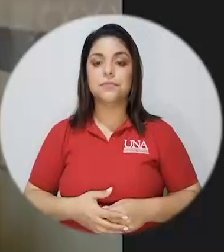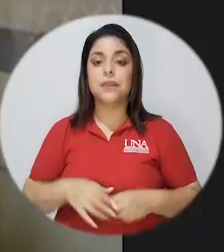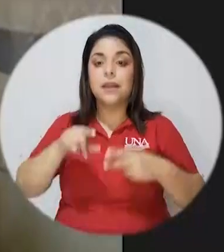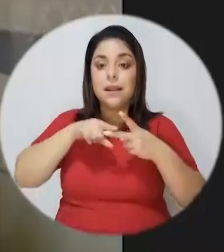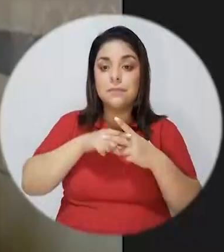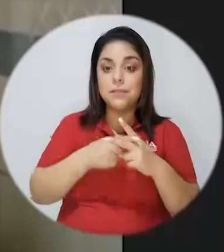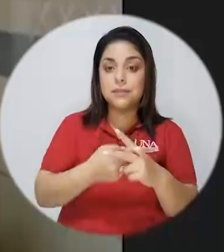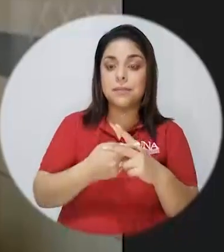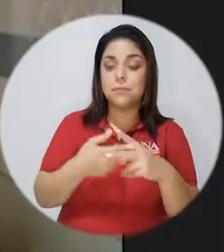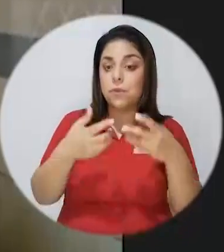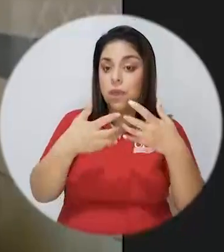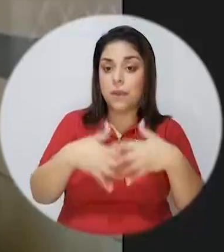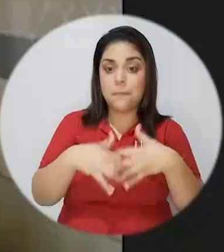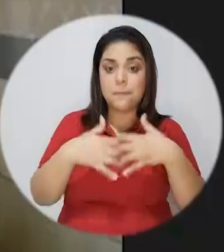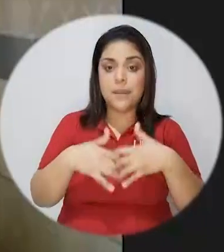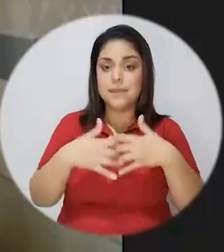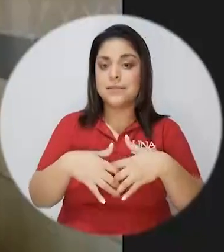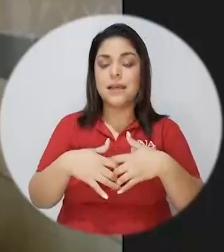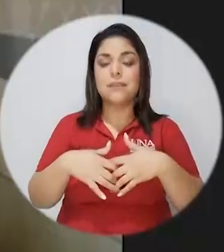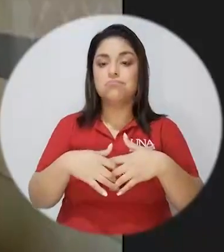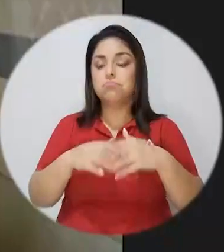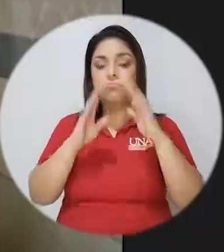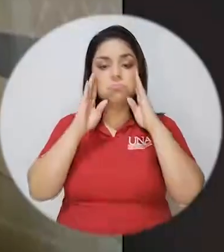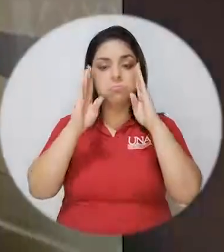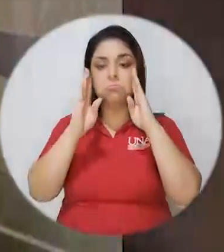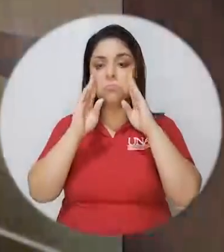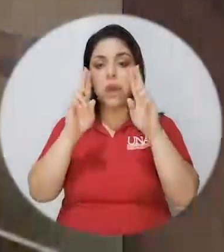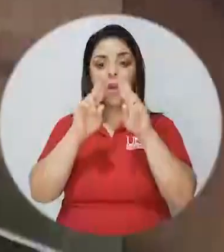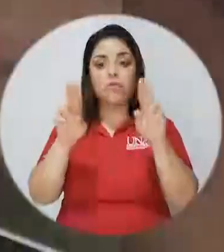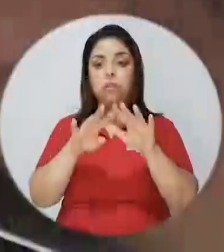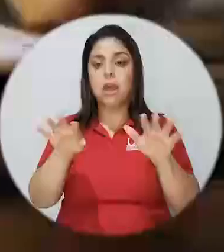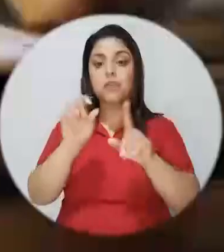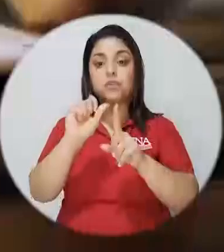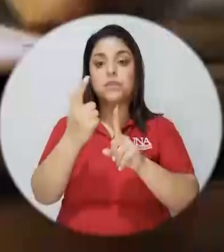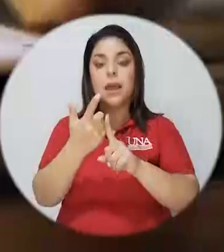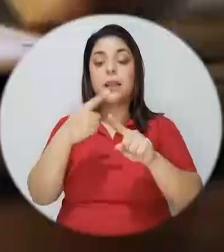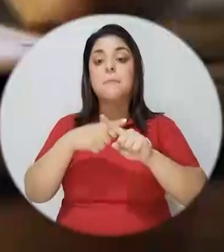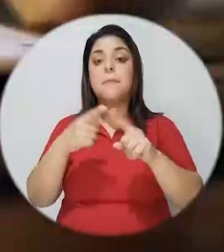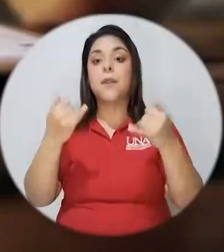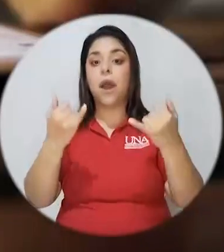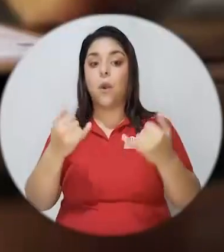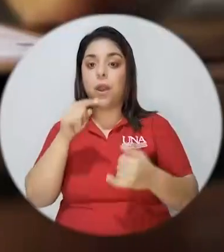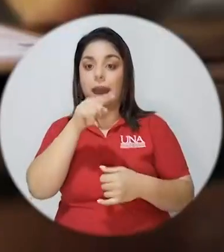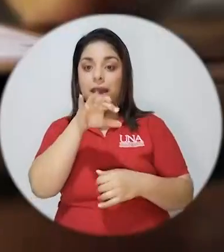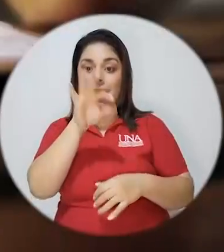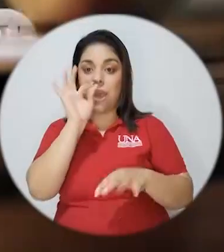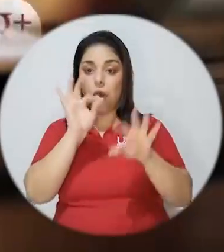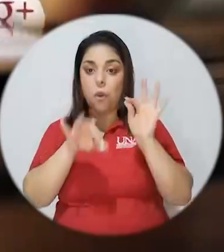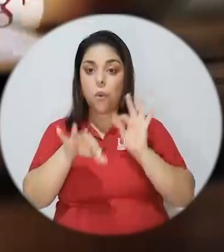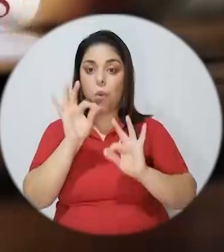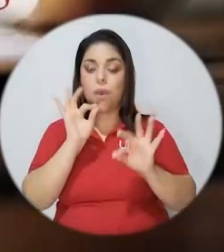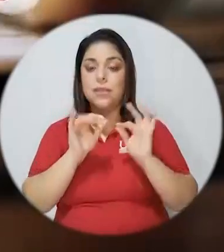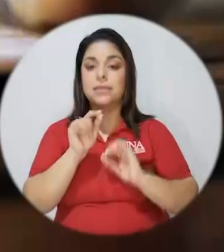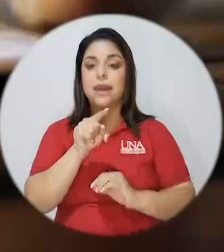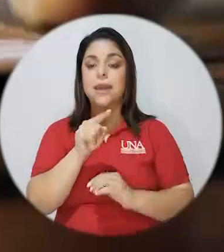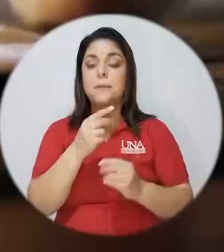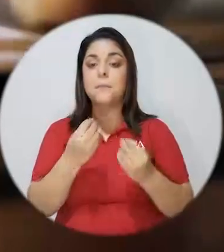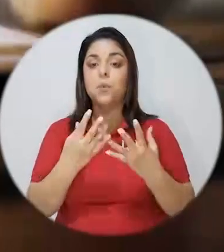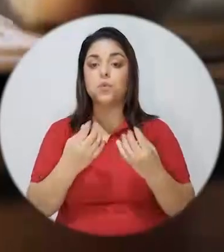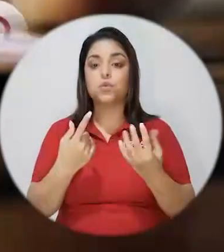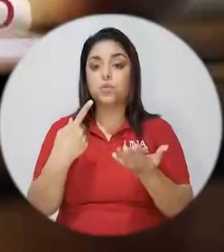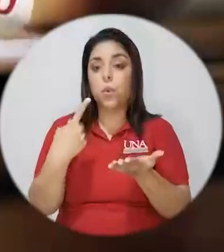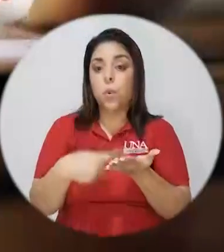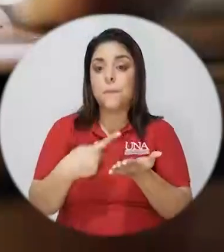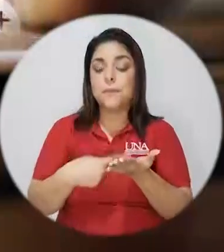Inicialmente las empresas no le prestaban mucha atención a las redes sociales, pero empezaron a encontrar allí